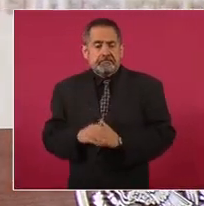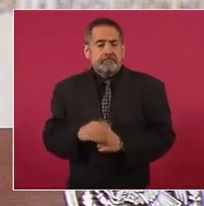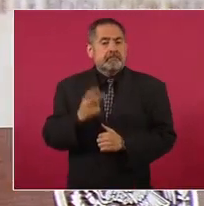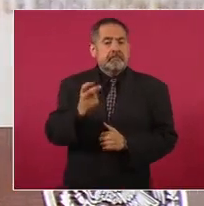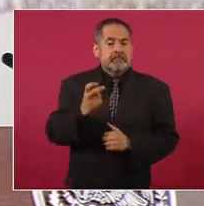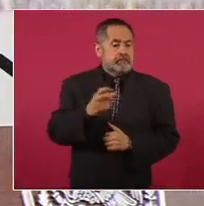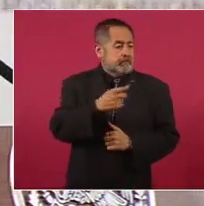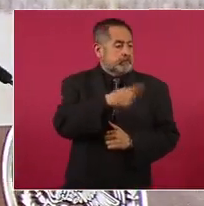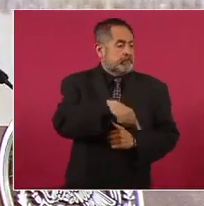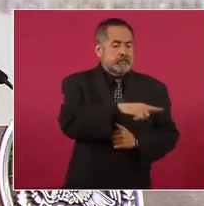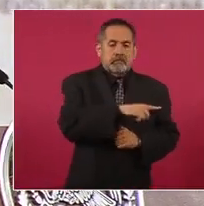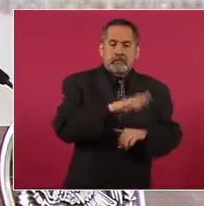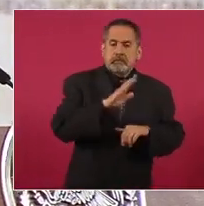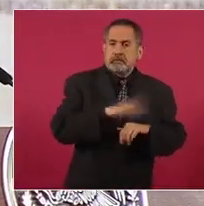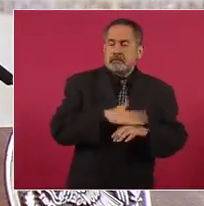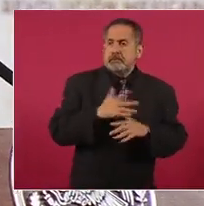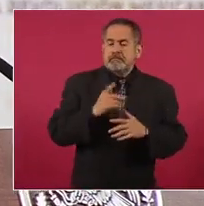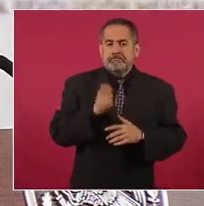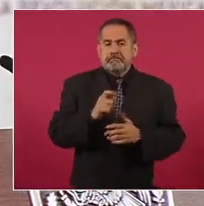pone más